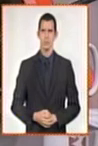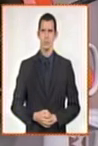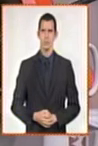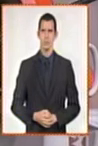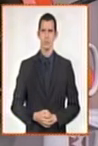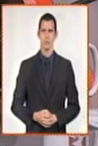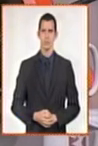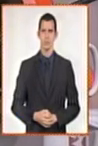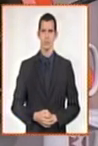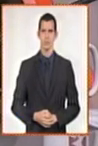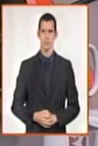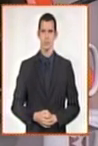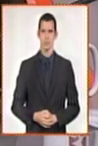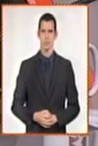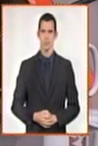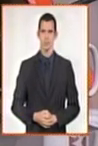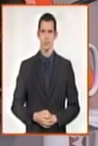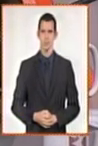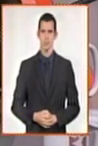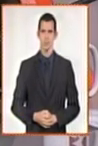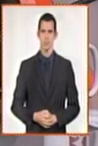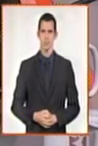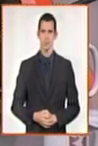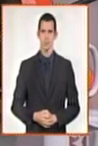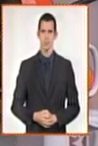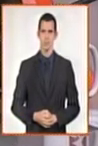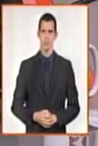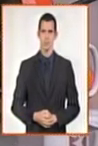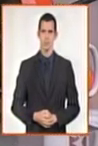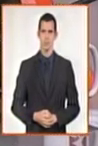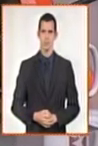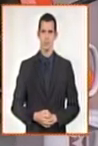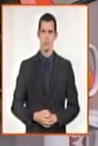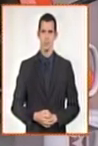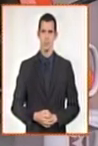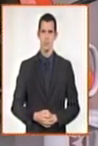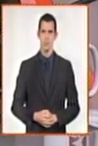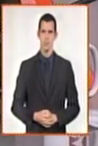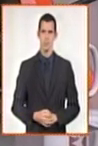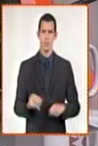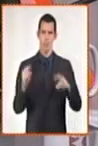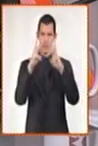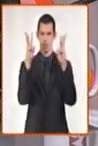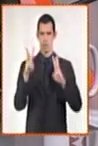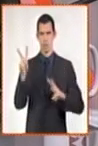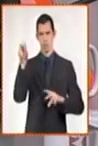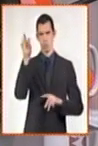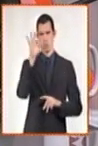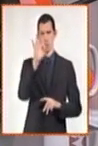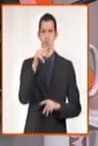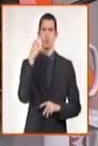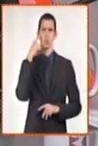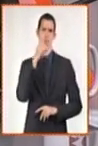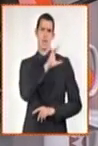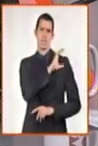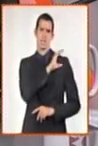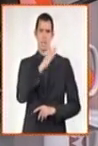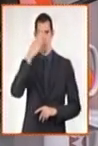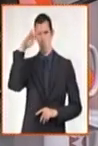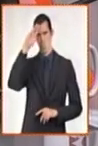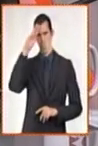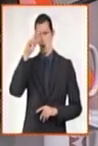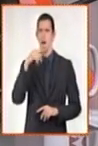Bueno, también en la jornada de hoy la Cancillería de Cuba dio a conocer en su cuenta de Twitter que los gobiernos de Cuba y Estados Unidos